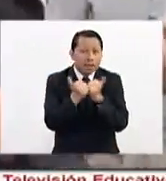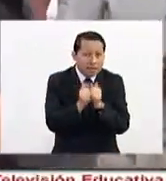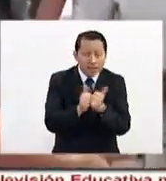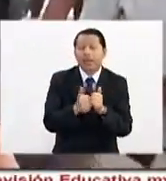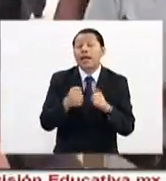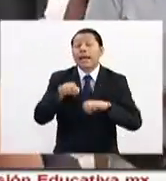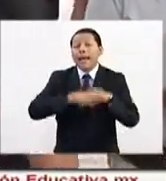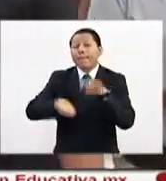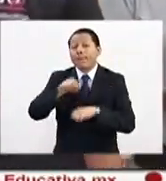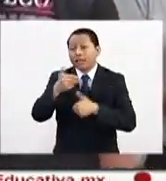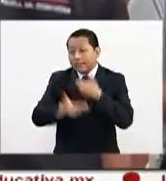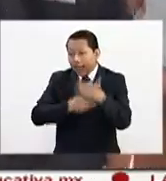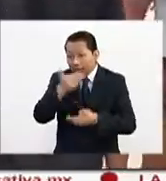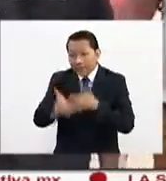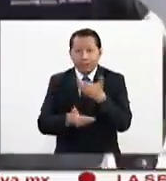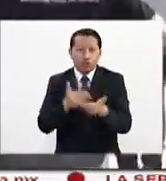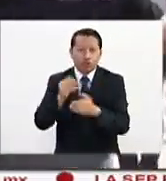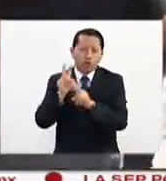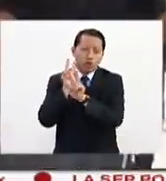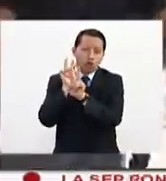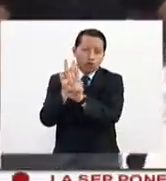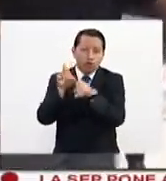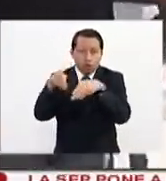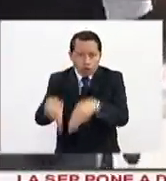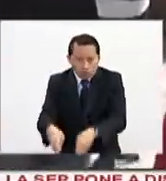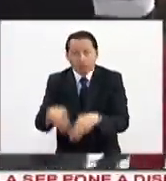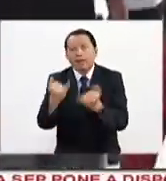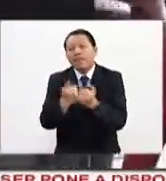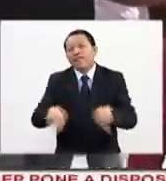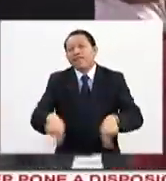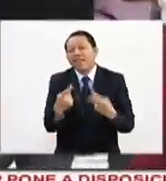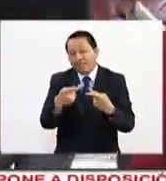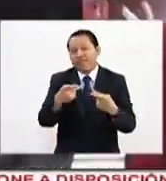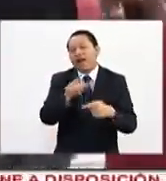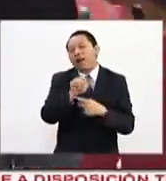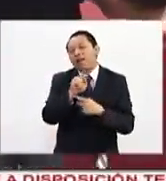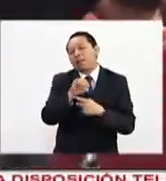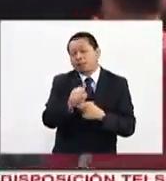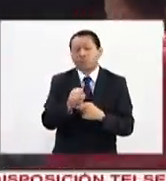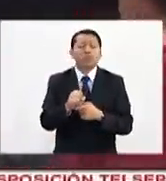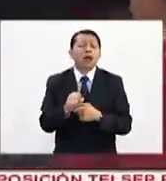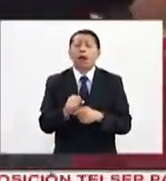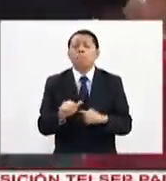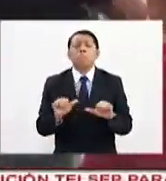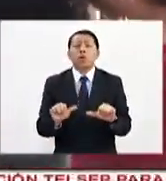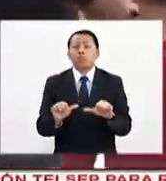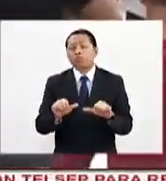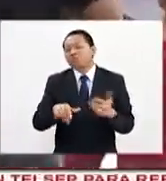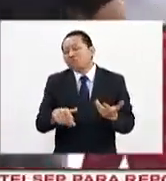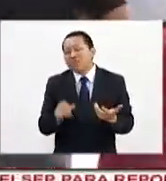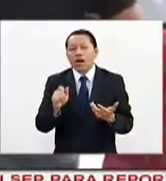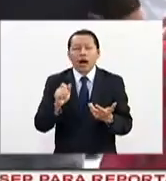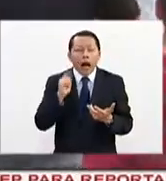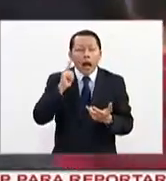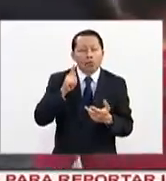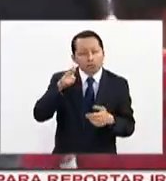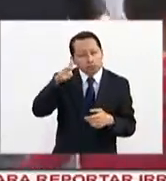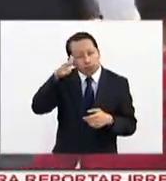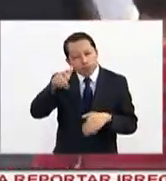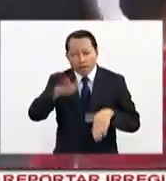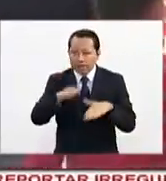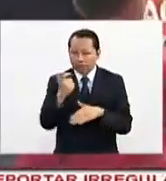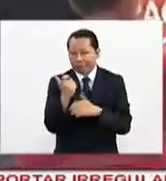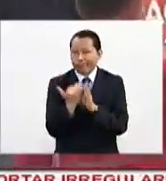servicios funerarios y establecimientos de ventas de lápidas. El saldo fue blanco, con algunos apercibimientos por